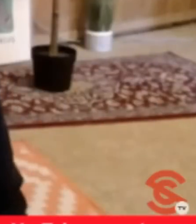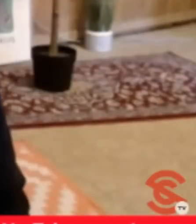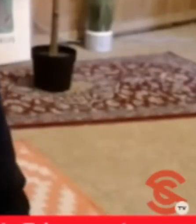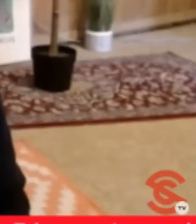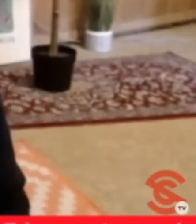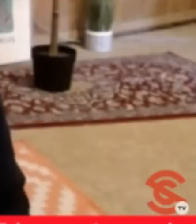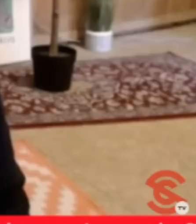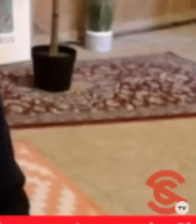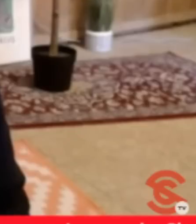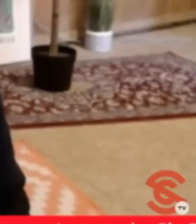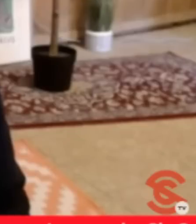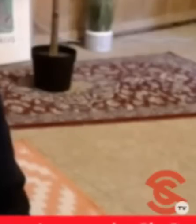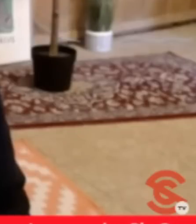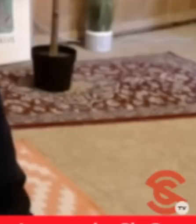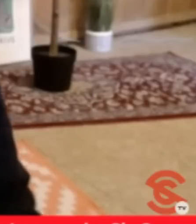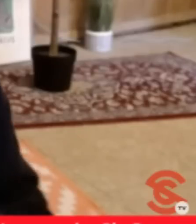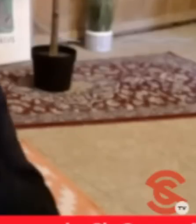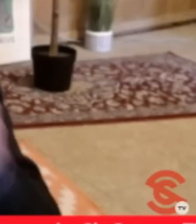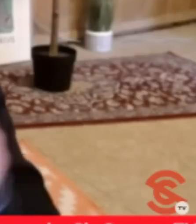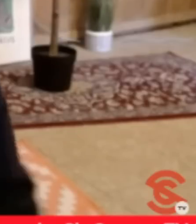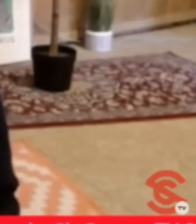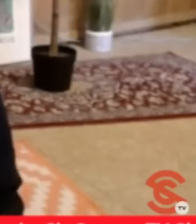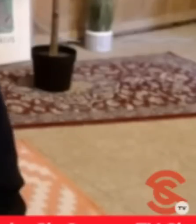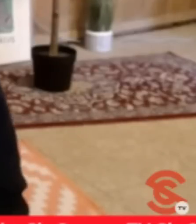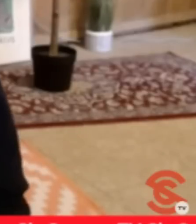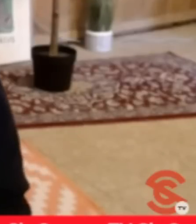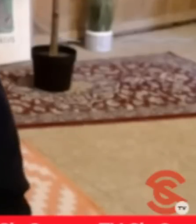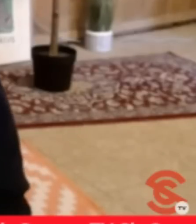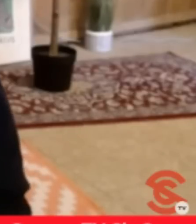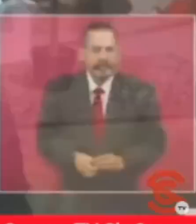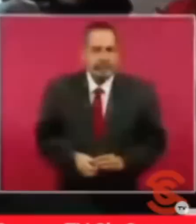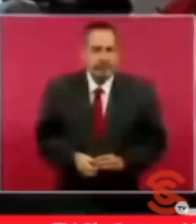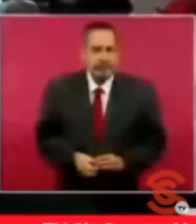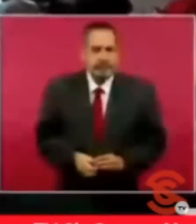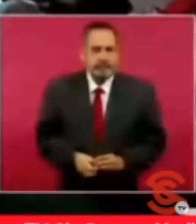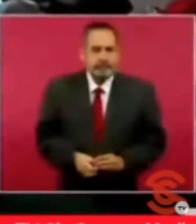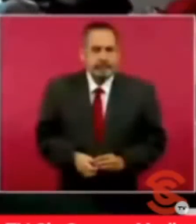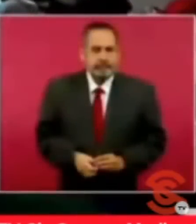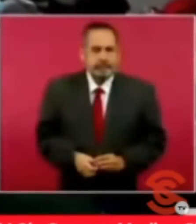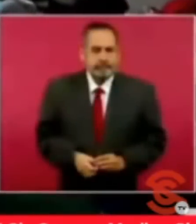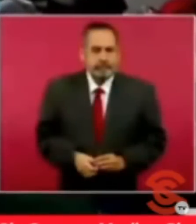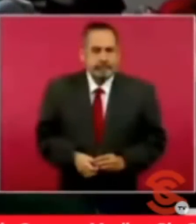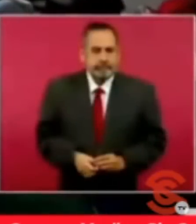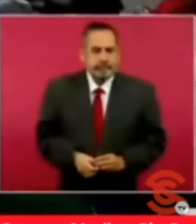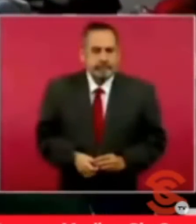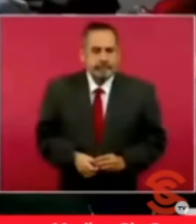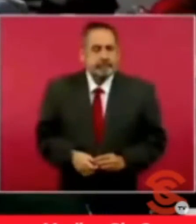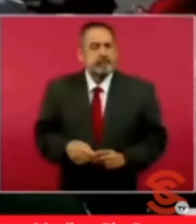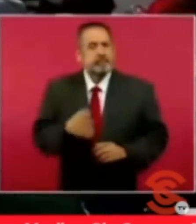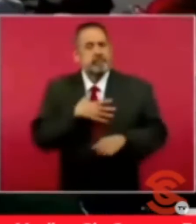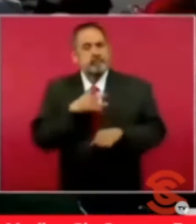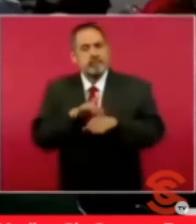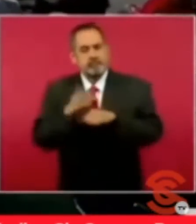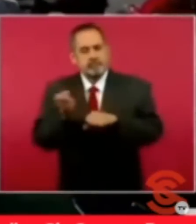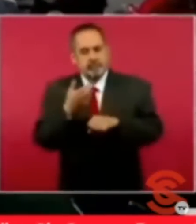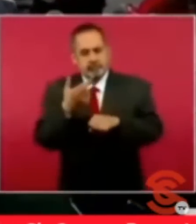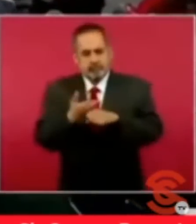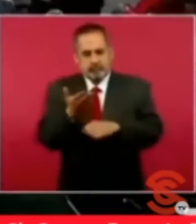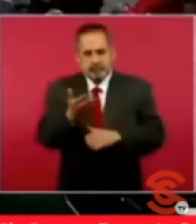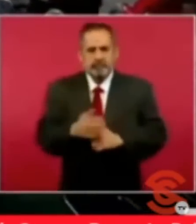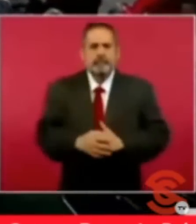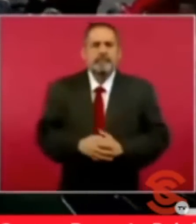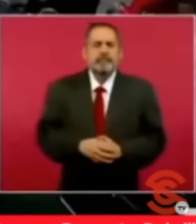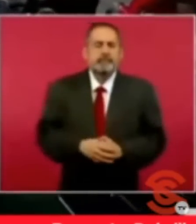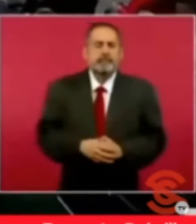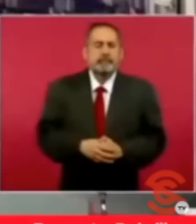que hizo Vicente, me parece que es muy, muy importante. La comentamos en unos momentos más. Buenos días, secretario. Buenos